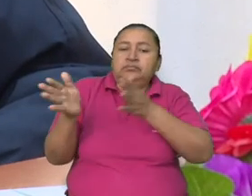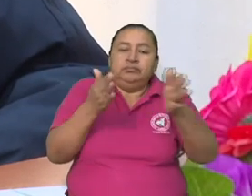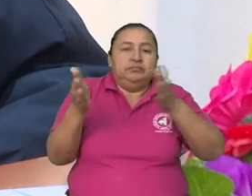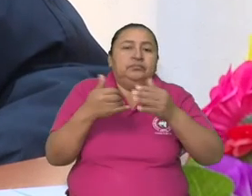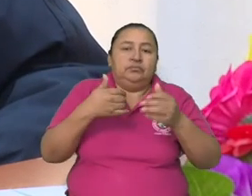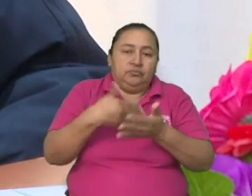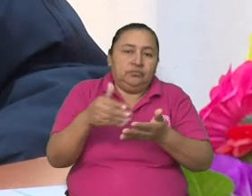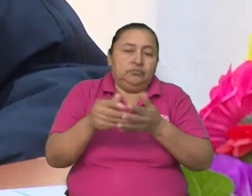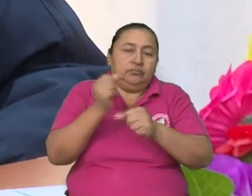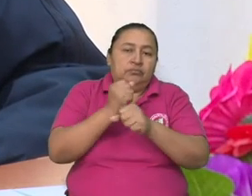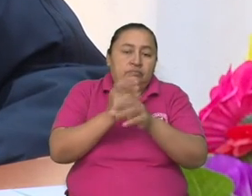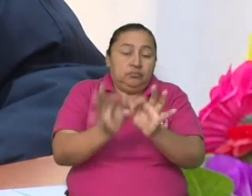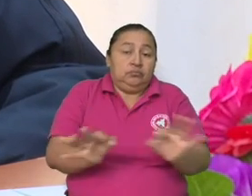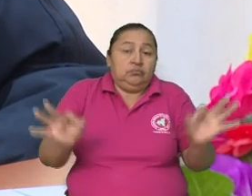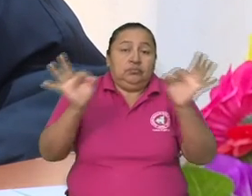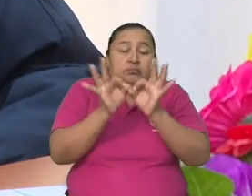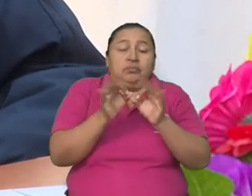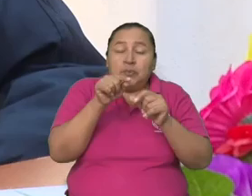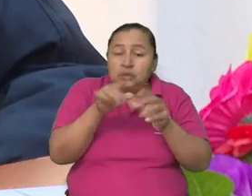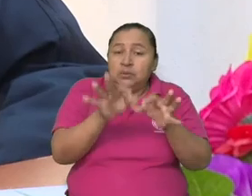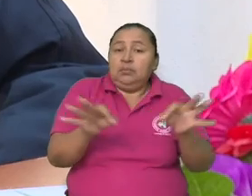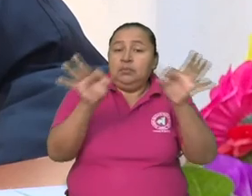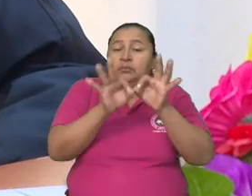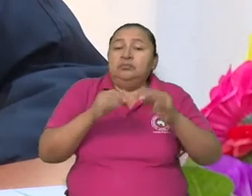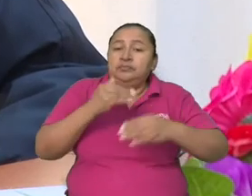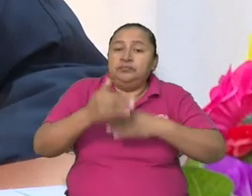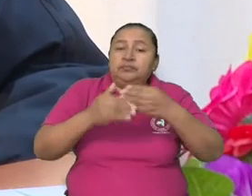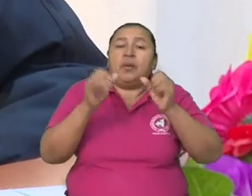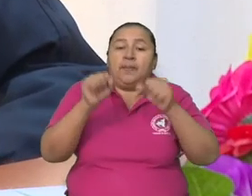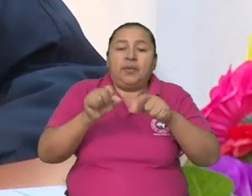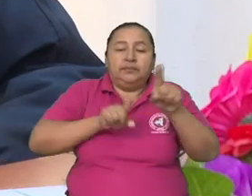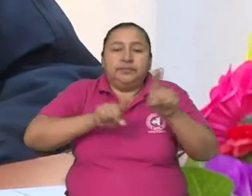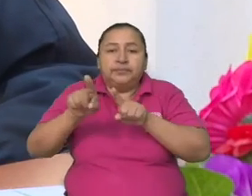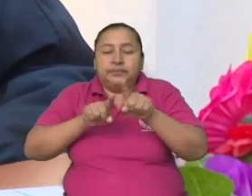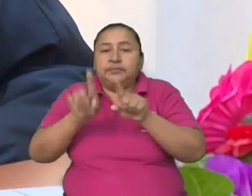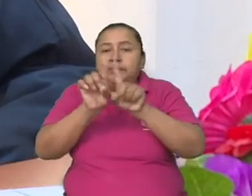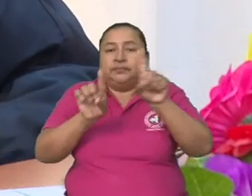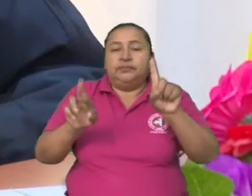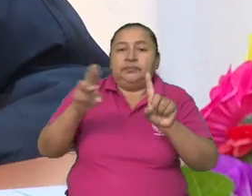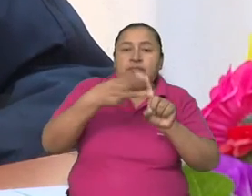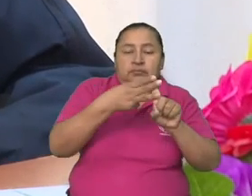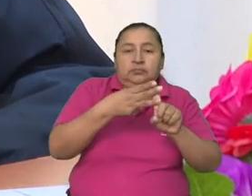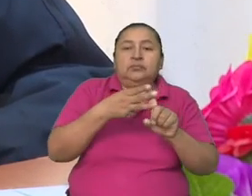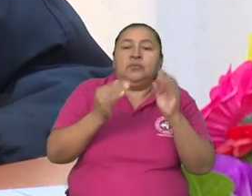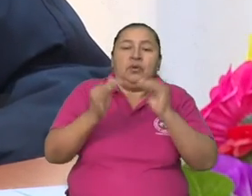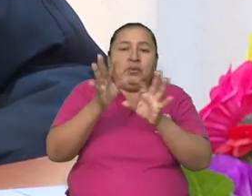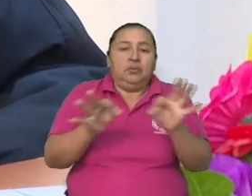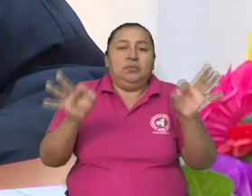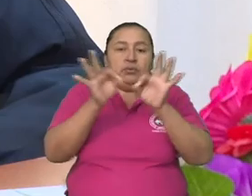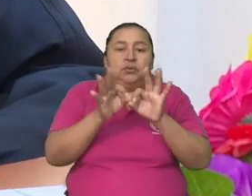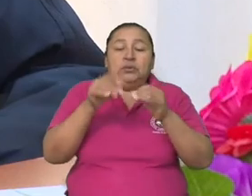importancia, para que vayamos avanzando y ser competitivos al nivel regional, pues, que es lo más